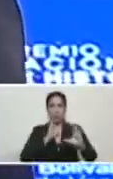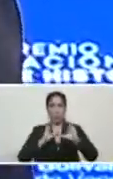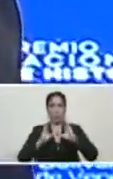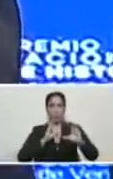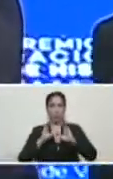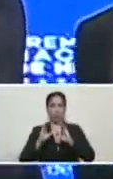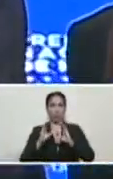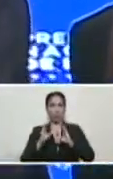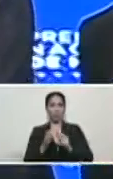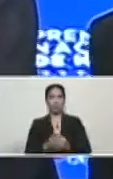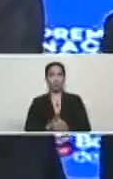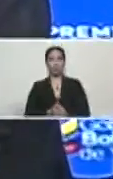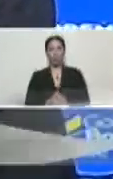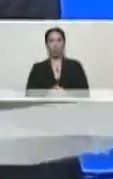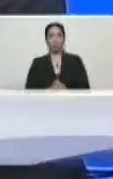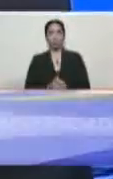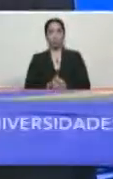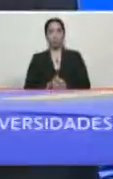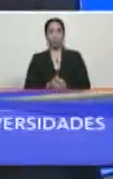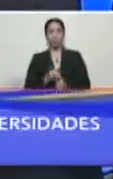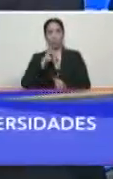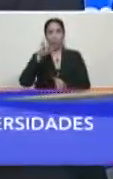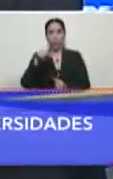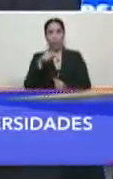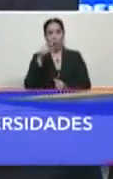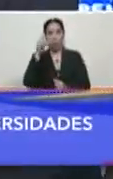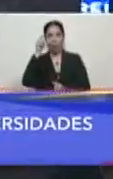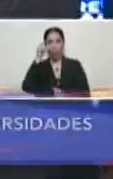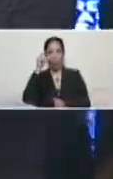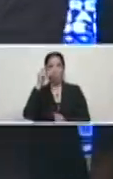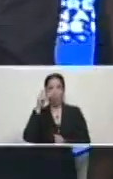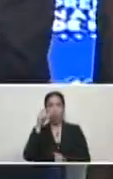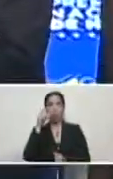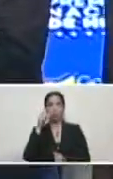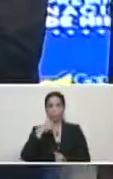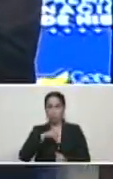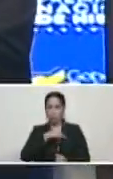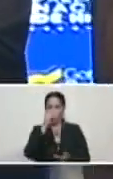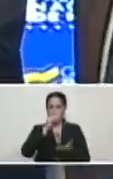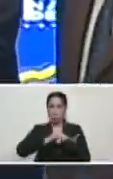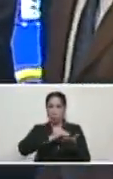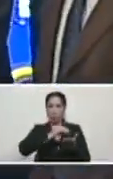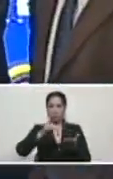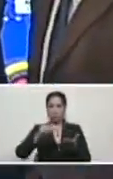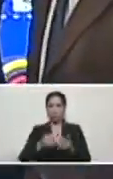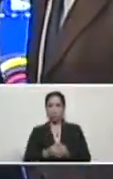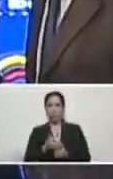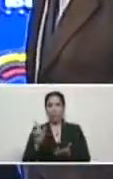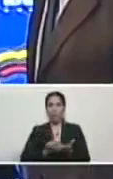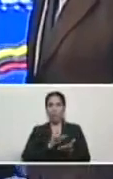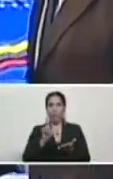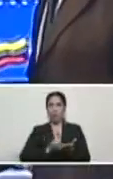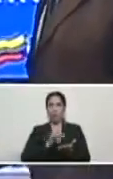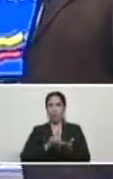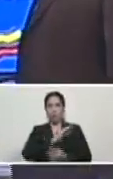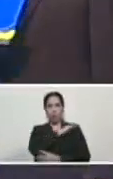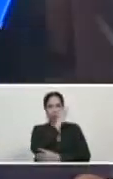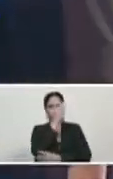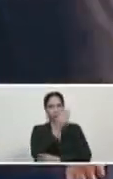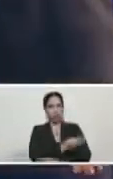Calzadilla, Jorge Rodríguez, vamos a proceder a bautizar este libro poderoso,